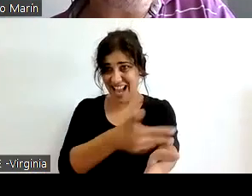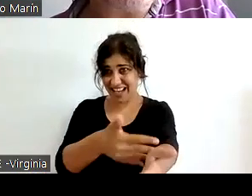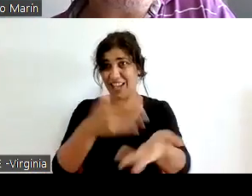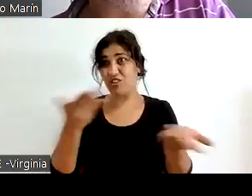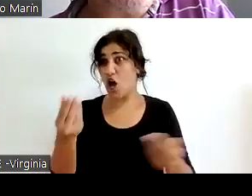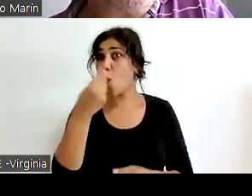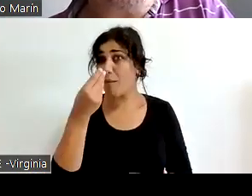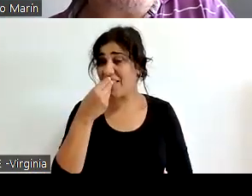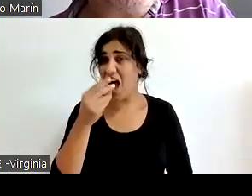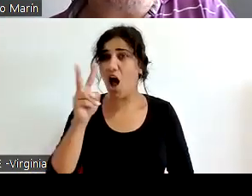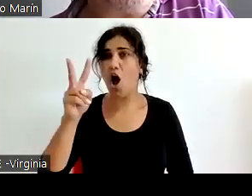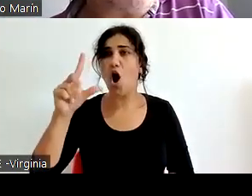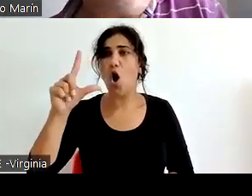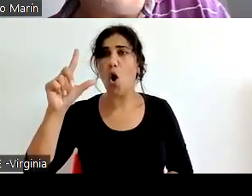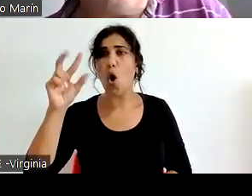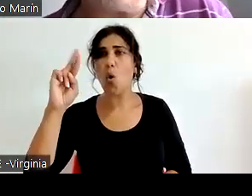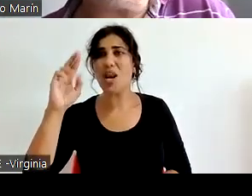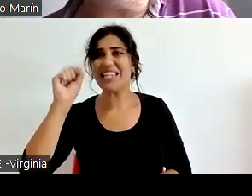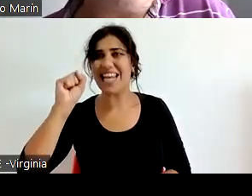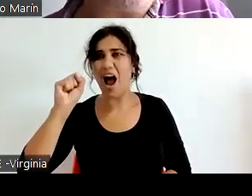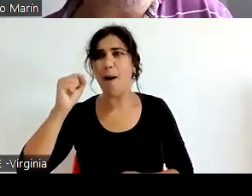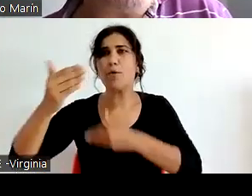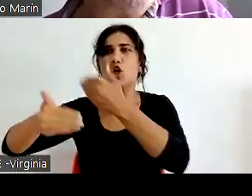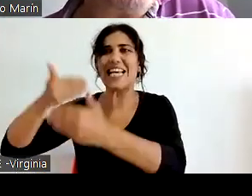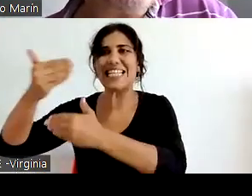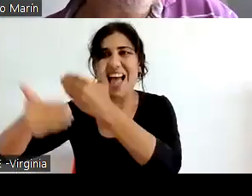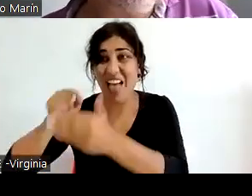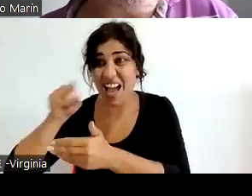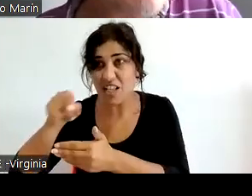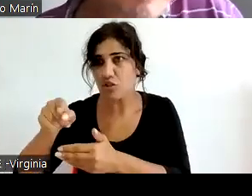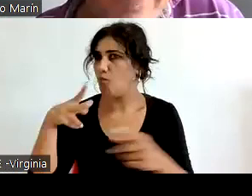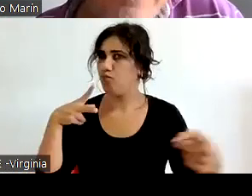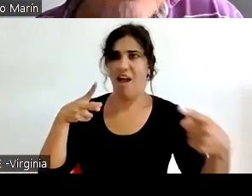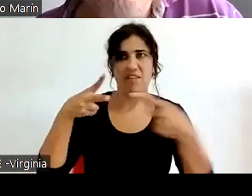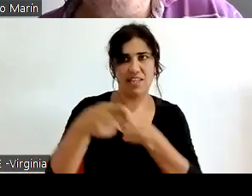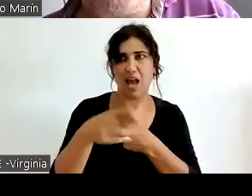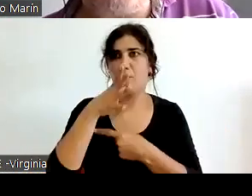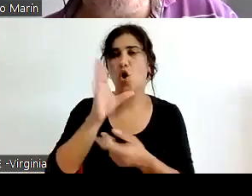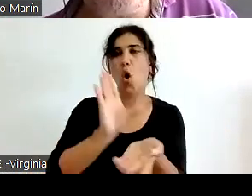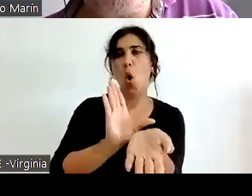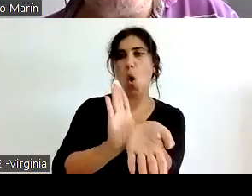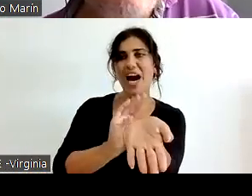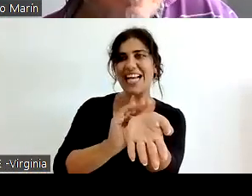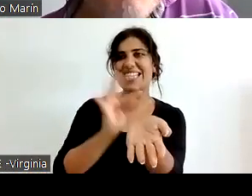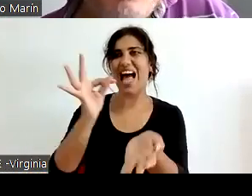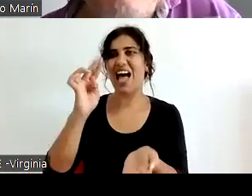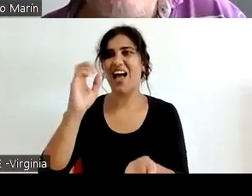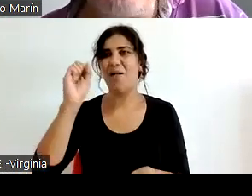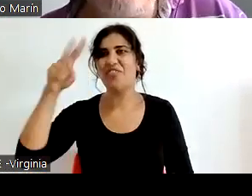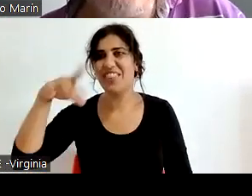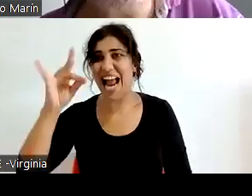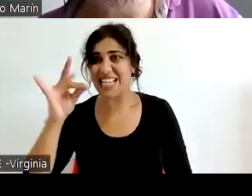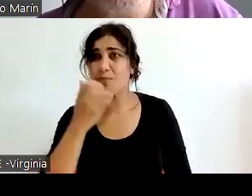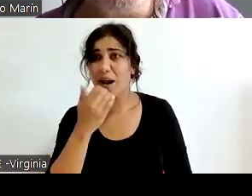el problema es fundamentalmente la grasa saturada que se utiliza, la grasa trans, que decimos, que sería la margarina,